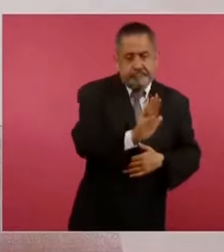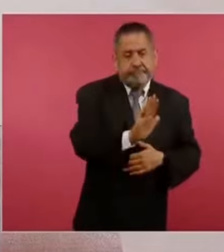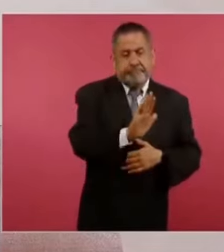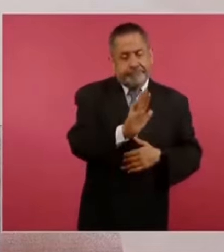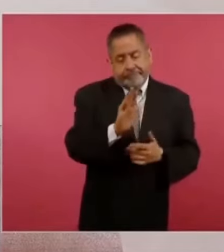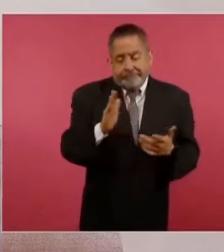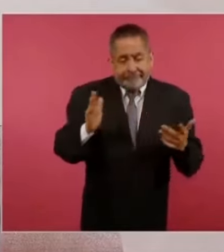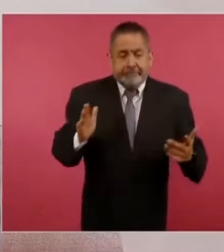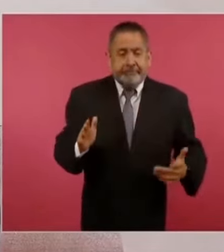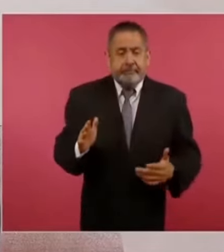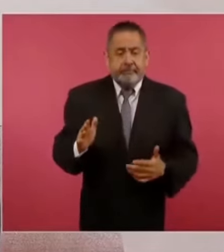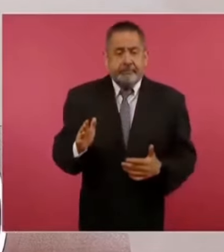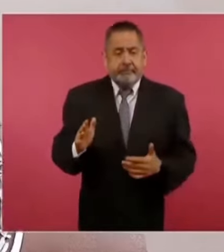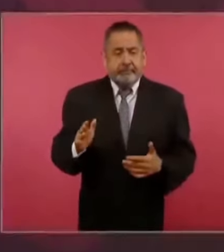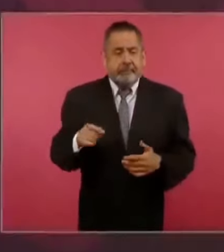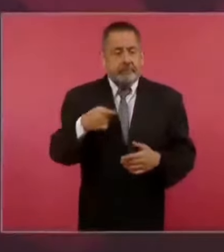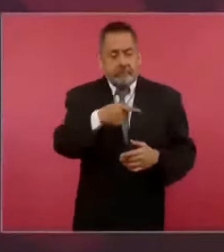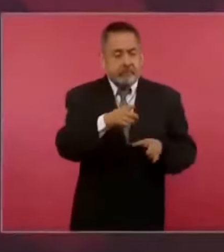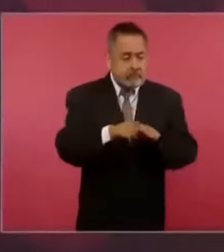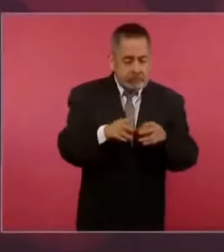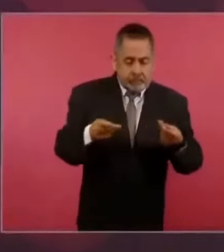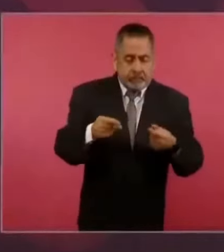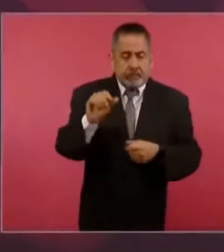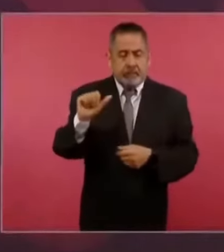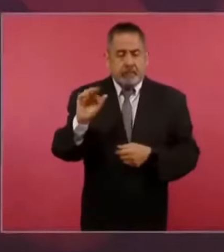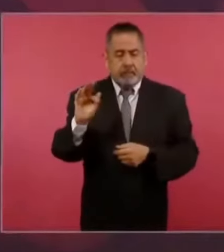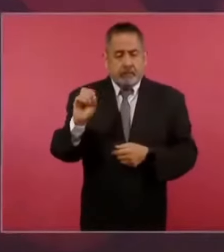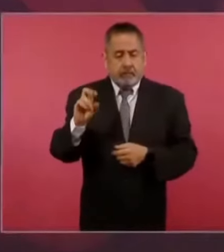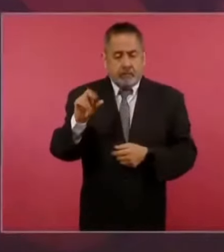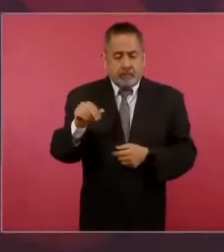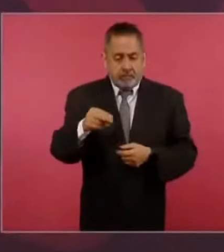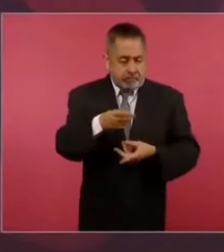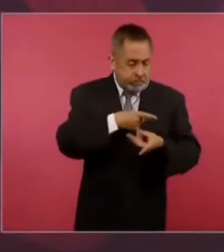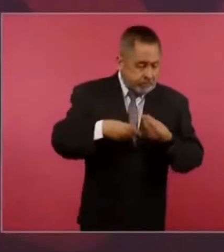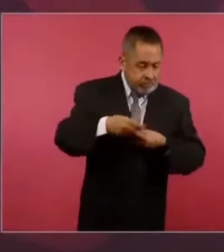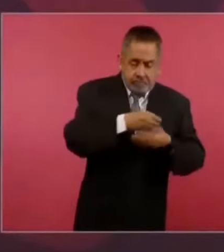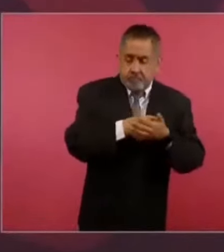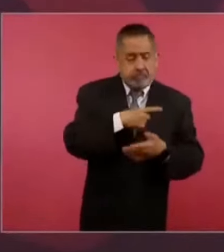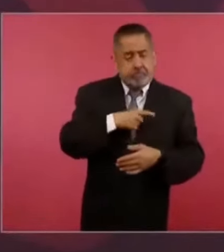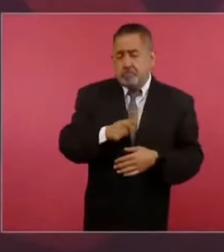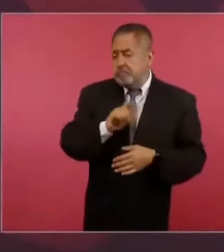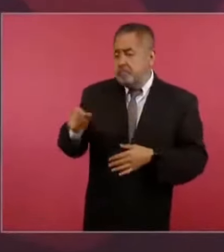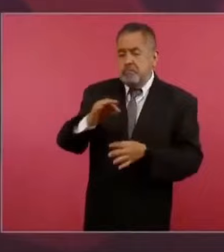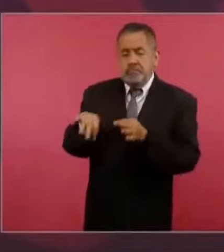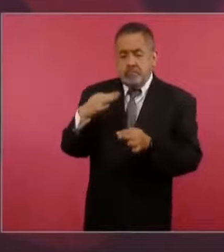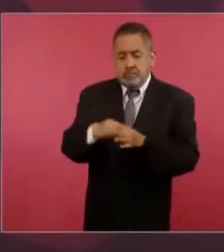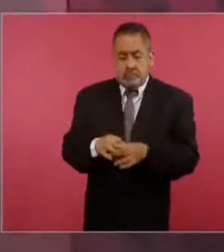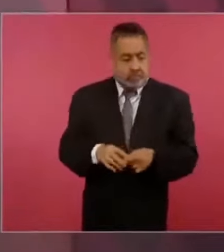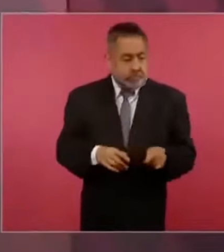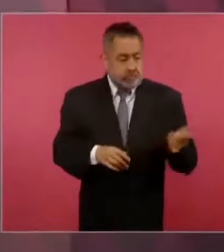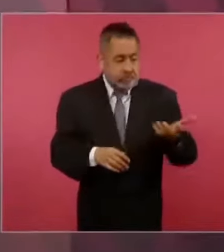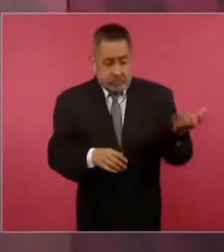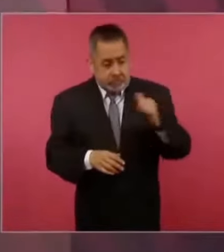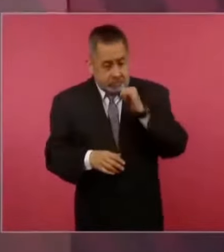eh en el manejo de Afores y demás si no actúan